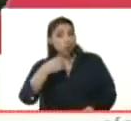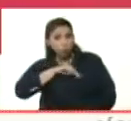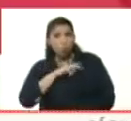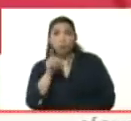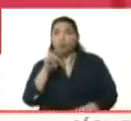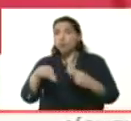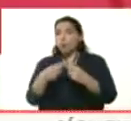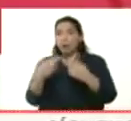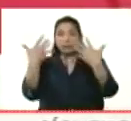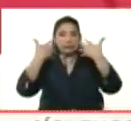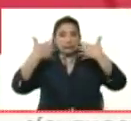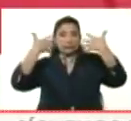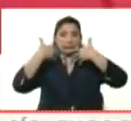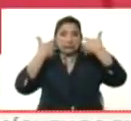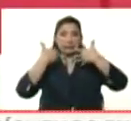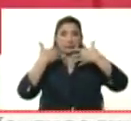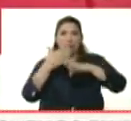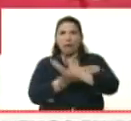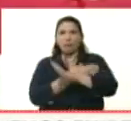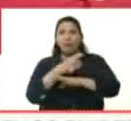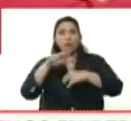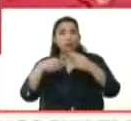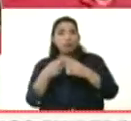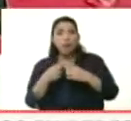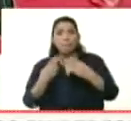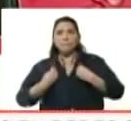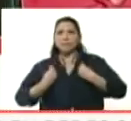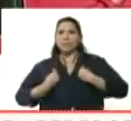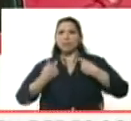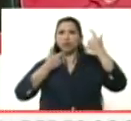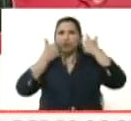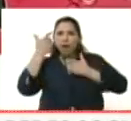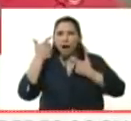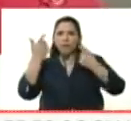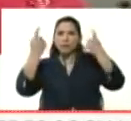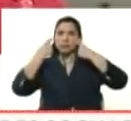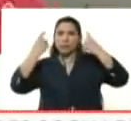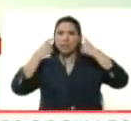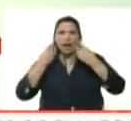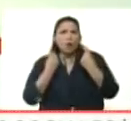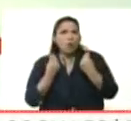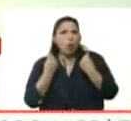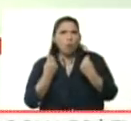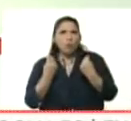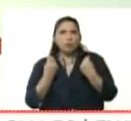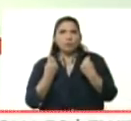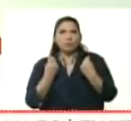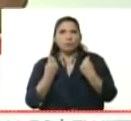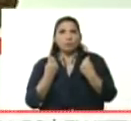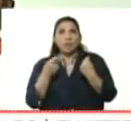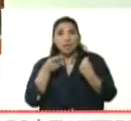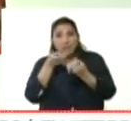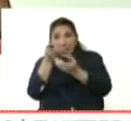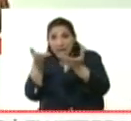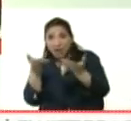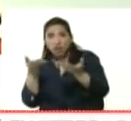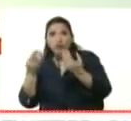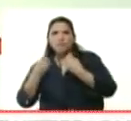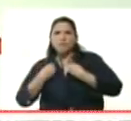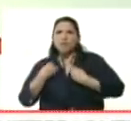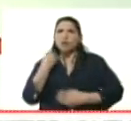tenido. No vivimos a un Hugo Chávez que nos enseñara nuestra juventud. Ellos vivieron en su